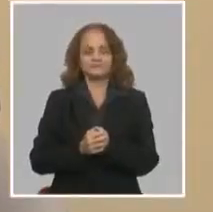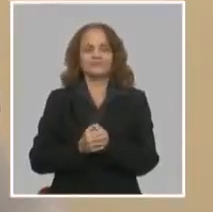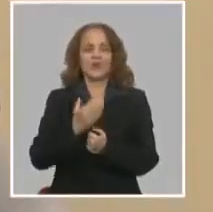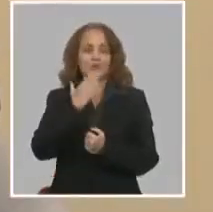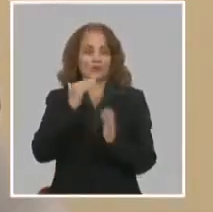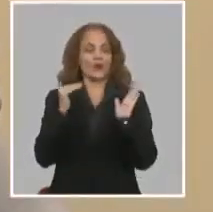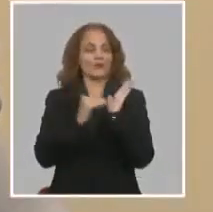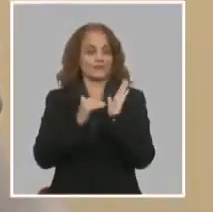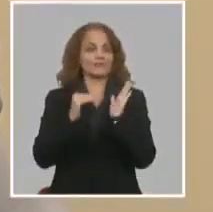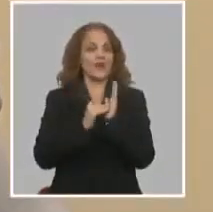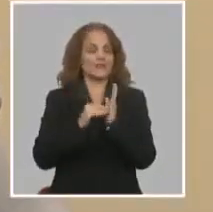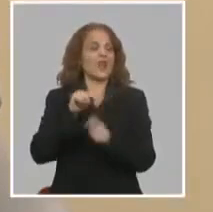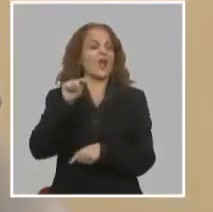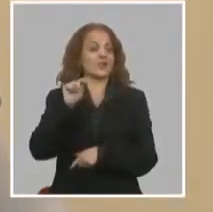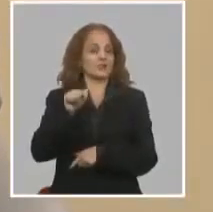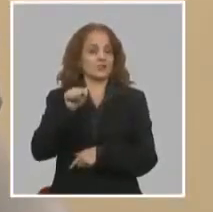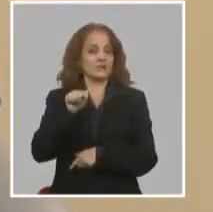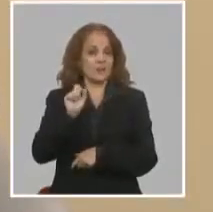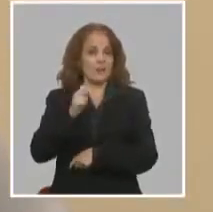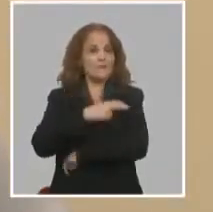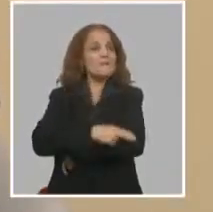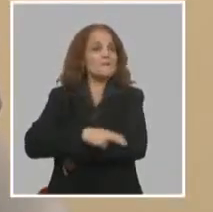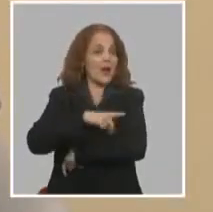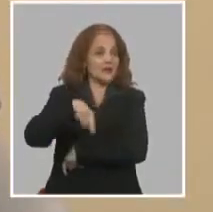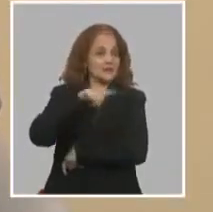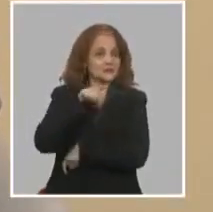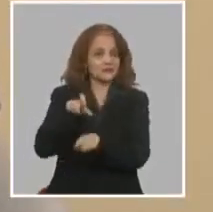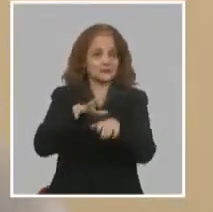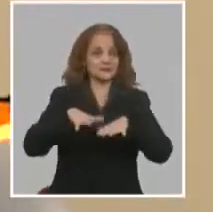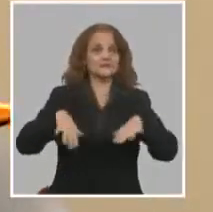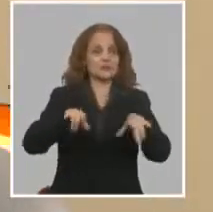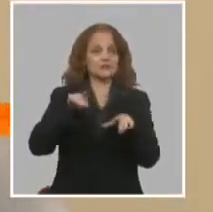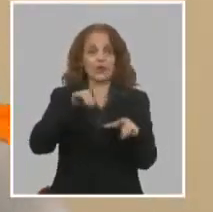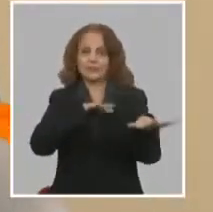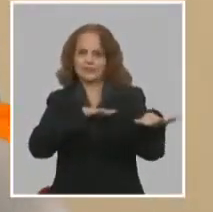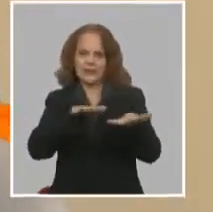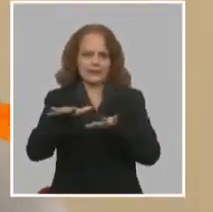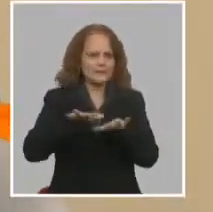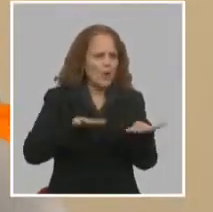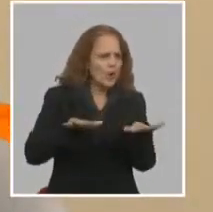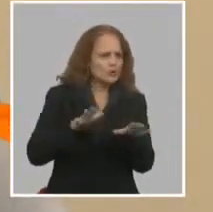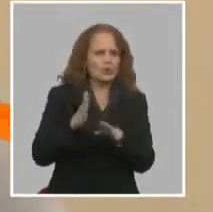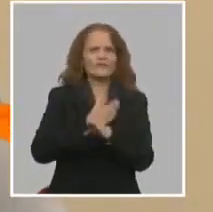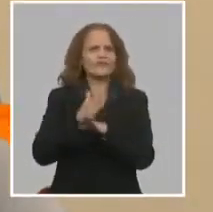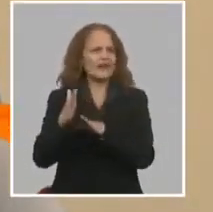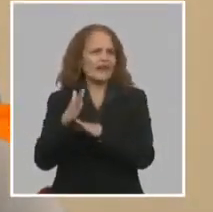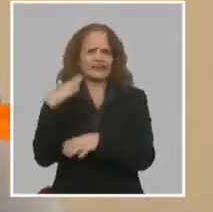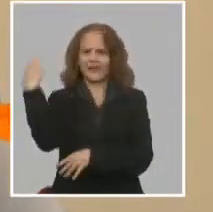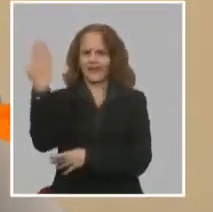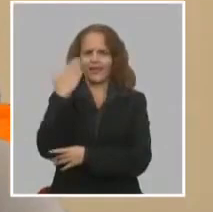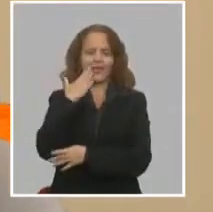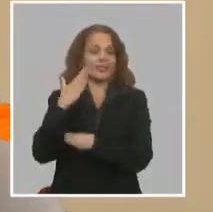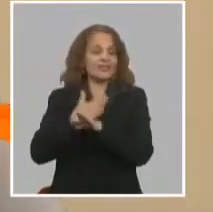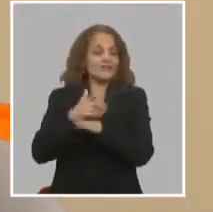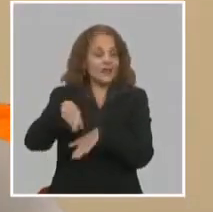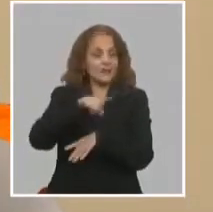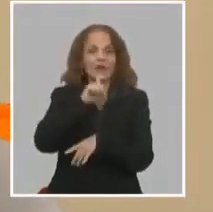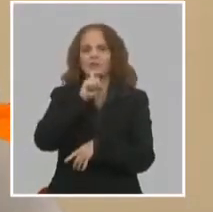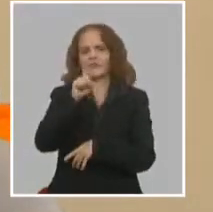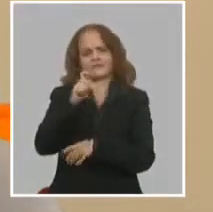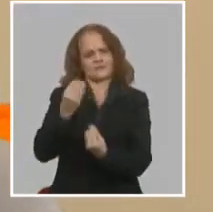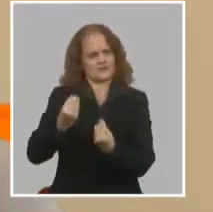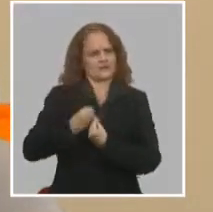en condiciones especiales de los terremotos, de las situaciones de desastre, son